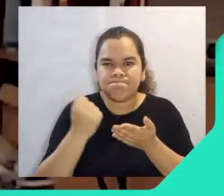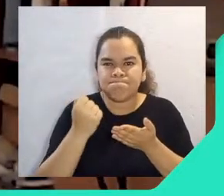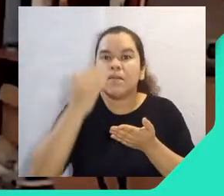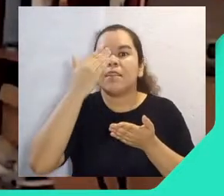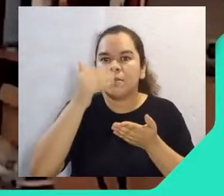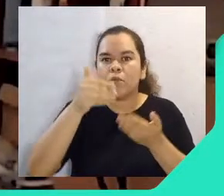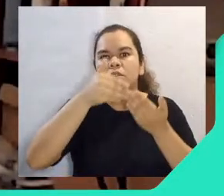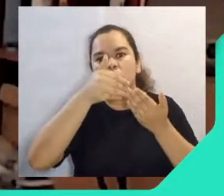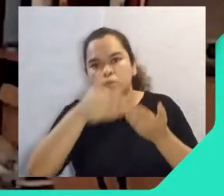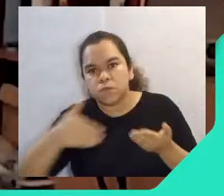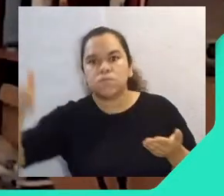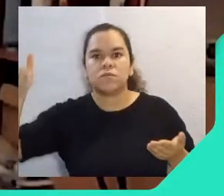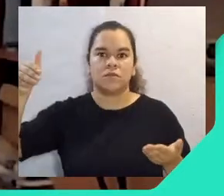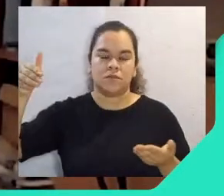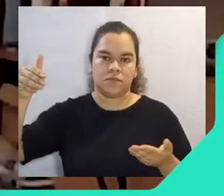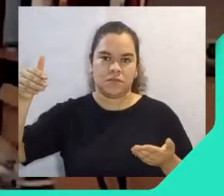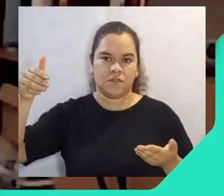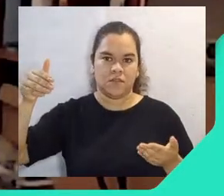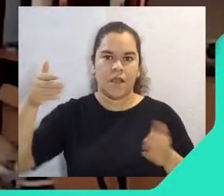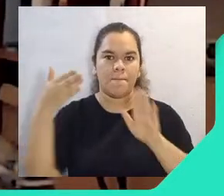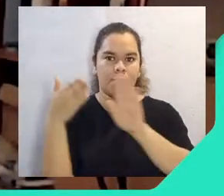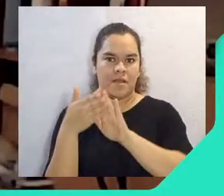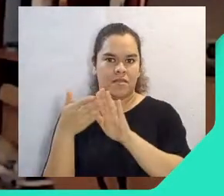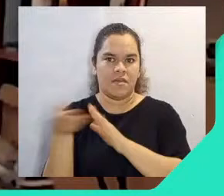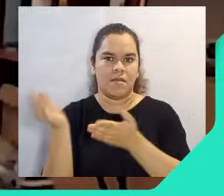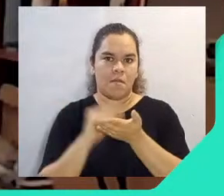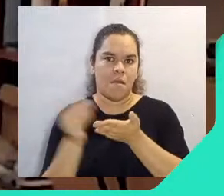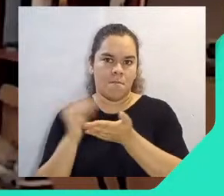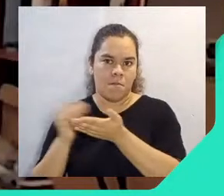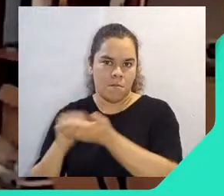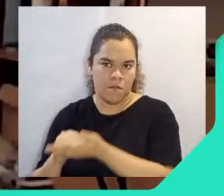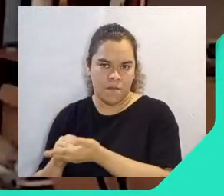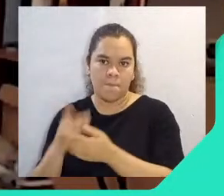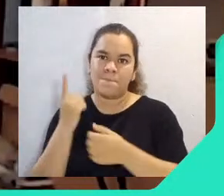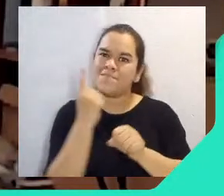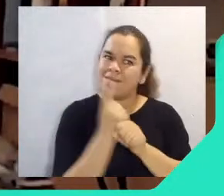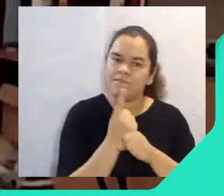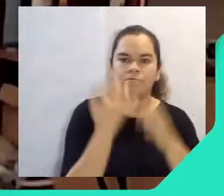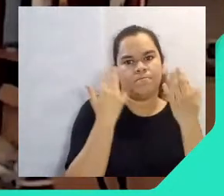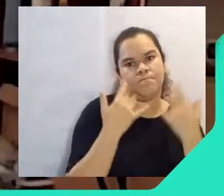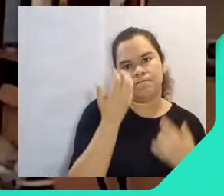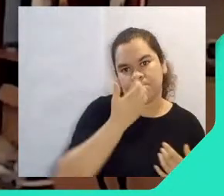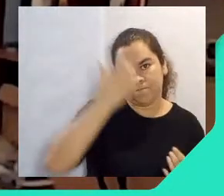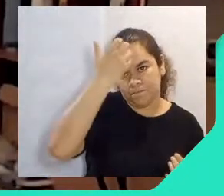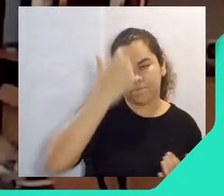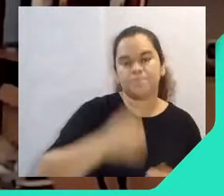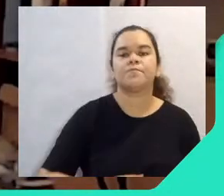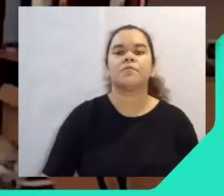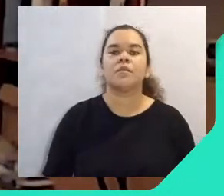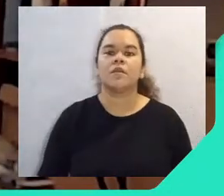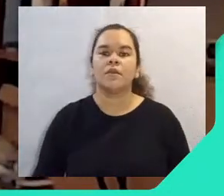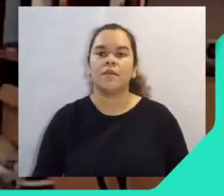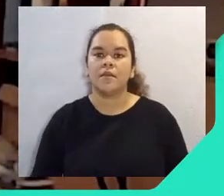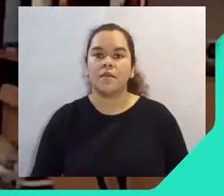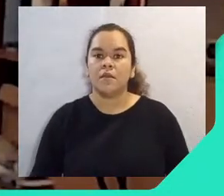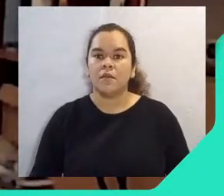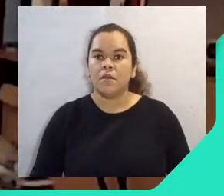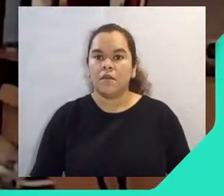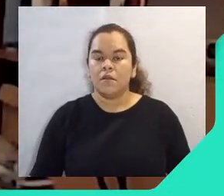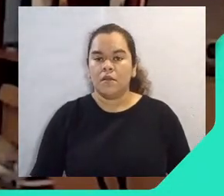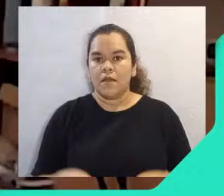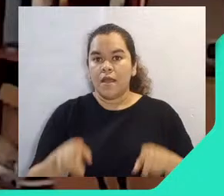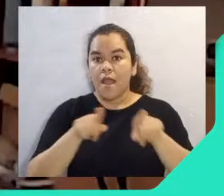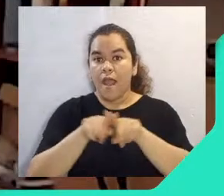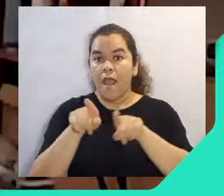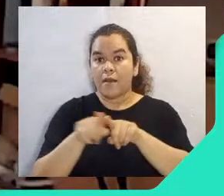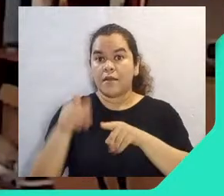científica sobre la cual se va a sustentar el resto de la carrera. La carrera tiene luego un ciclo